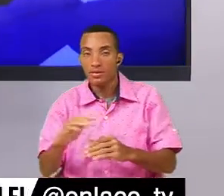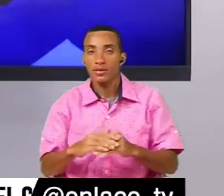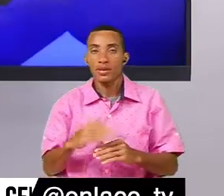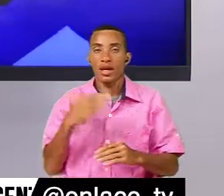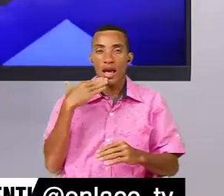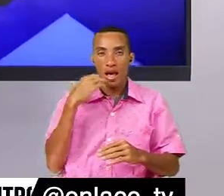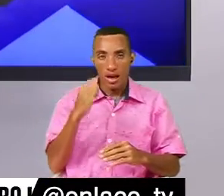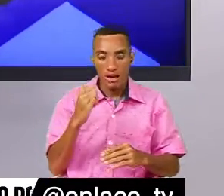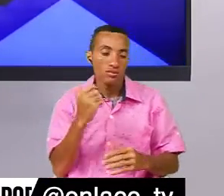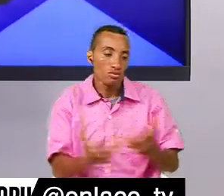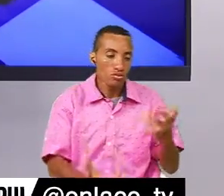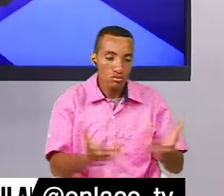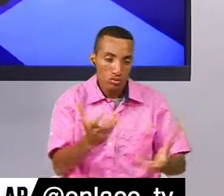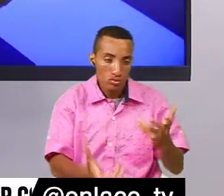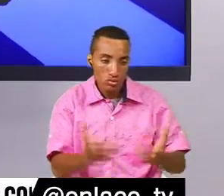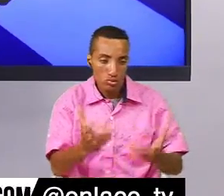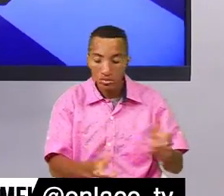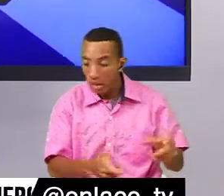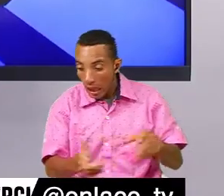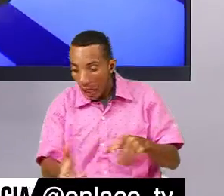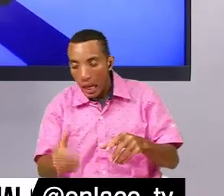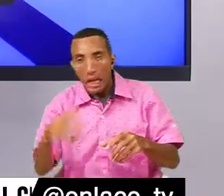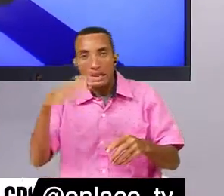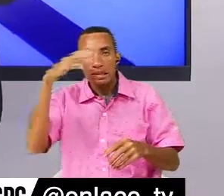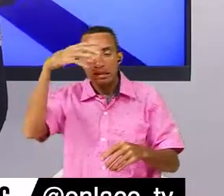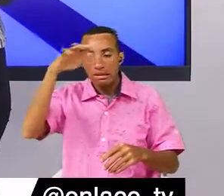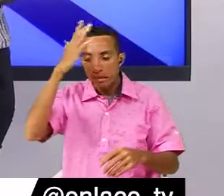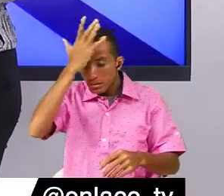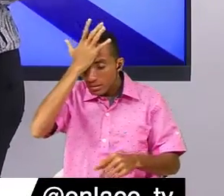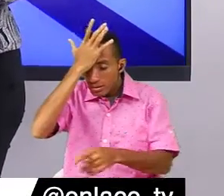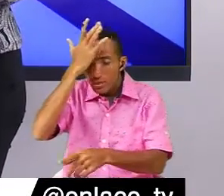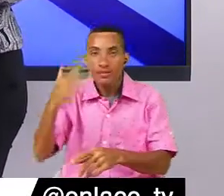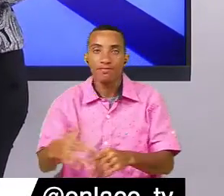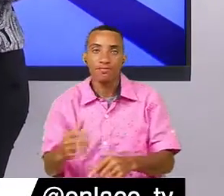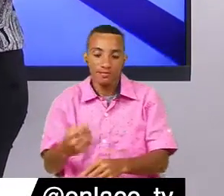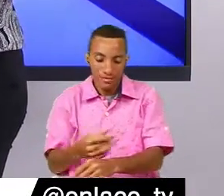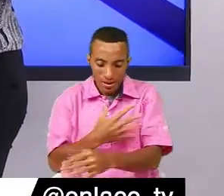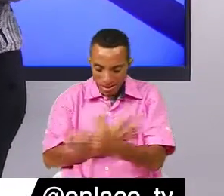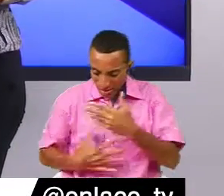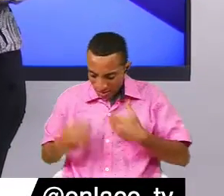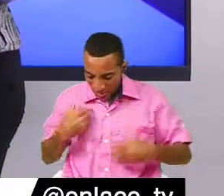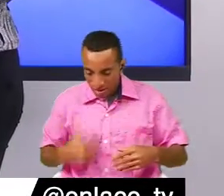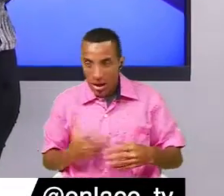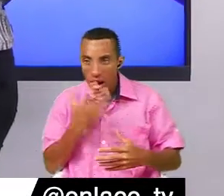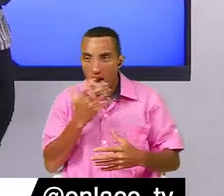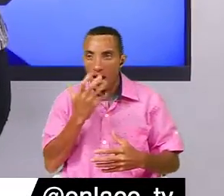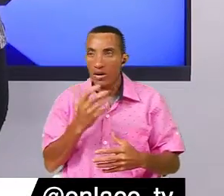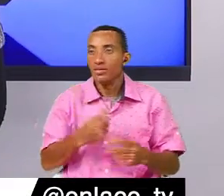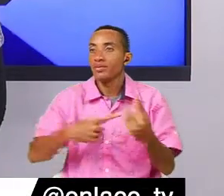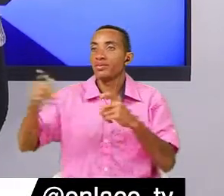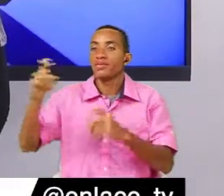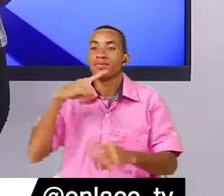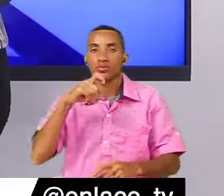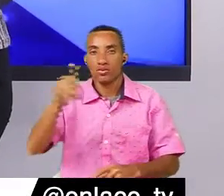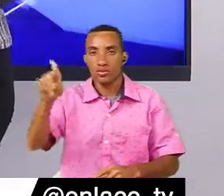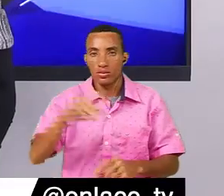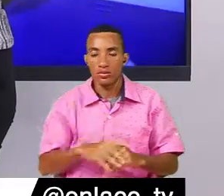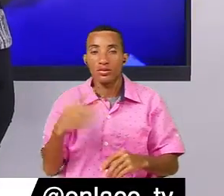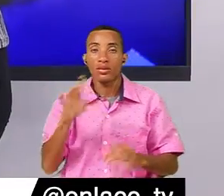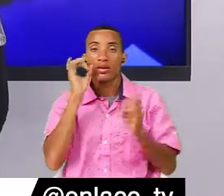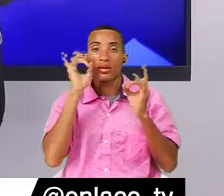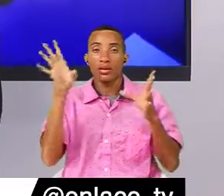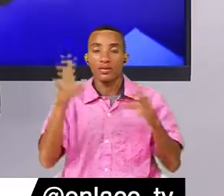1 de Barranca Bermeja. La pequeña fue remitida a un centro asistencial en la ciudad de Bucaramanga, dada la gravedad de las heridas que presenta. Y